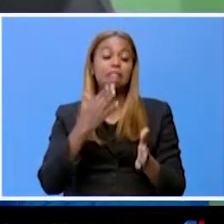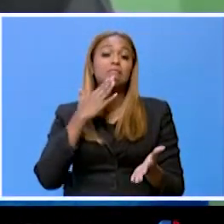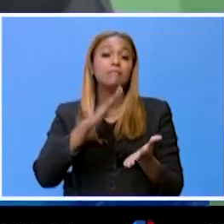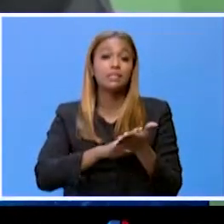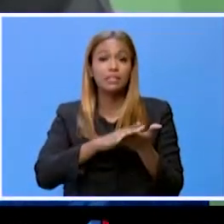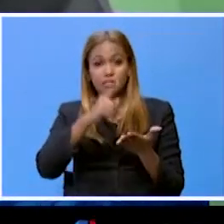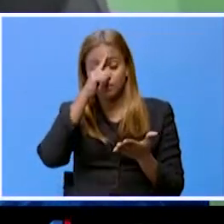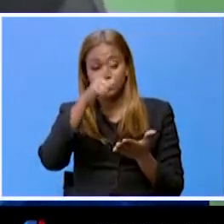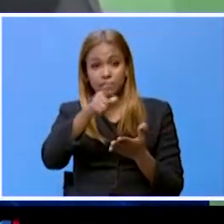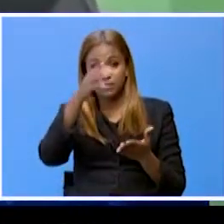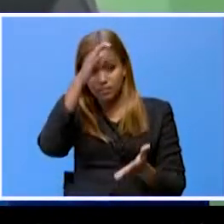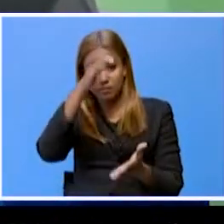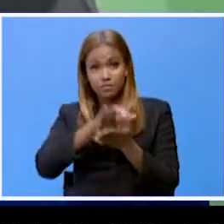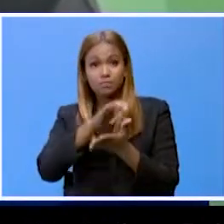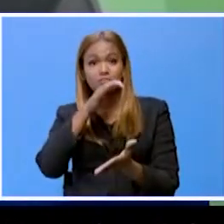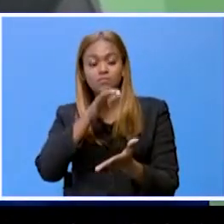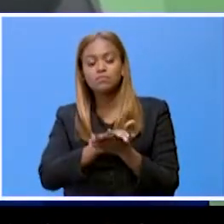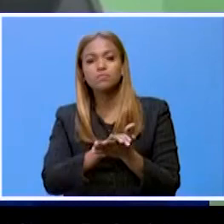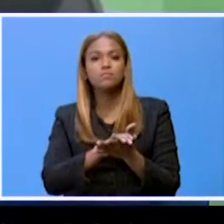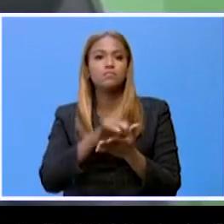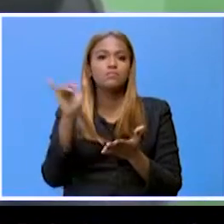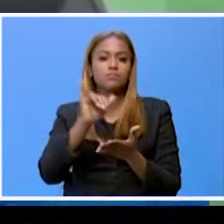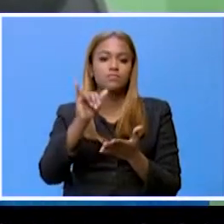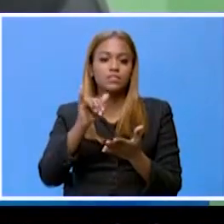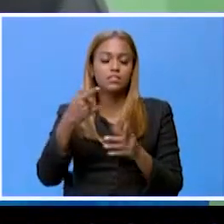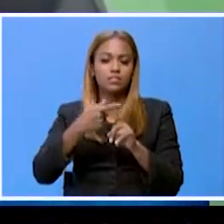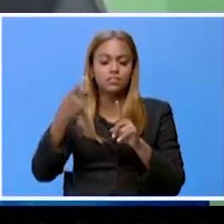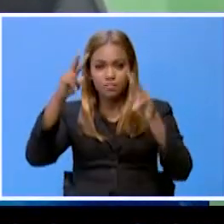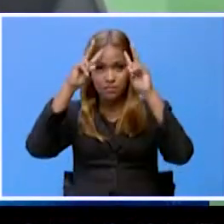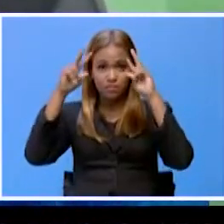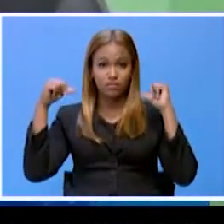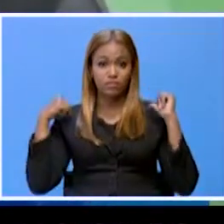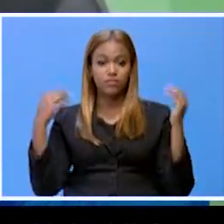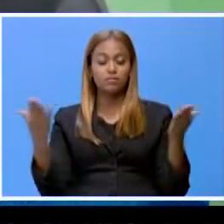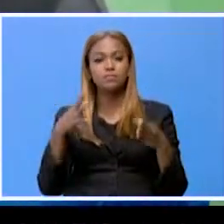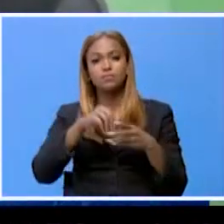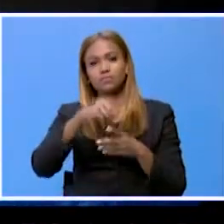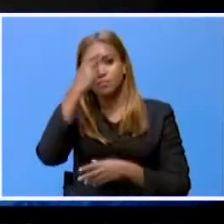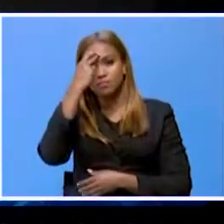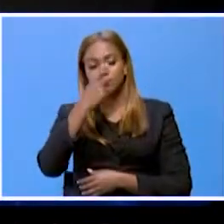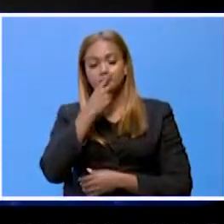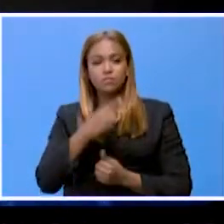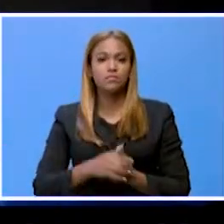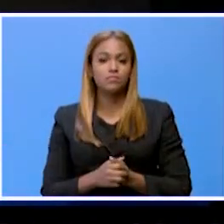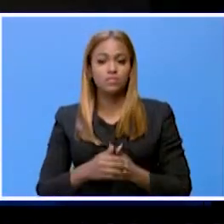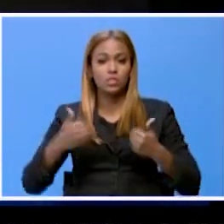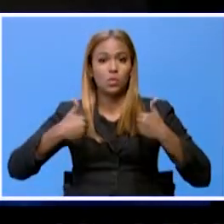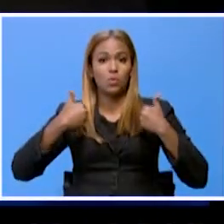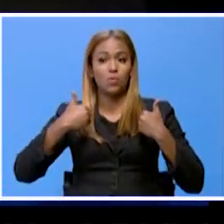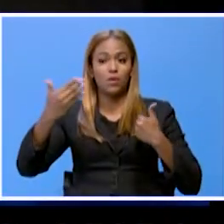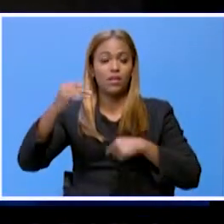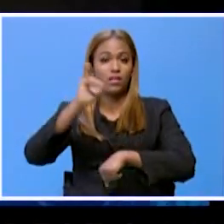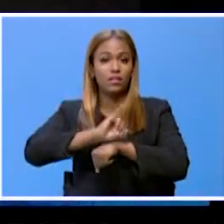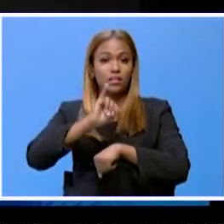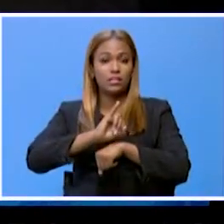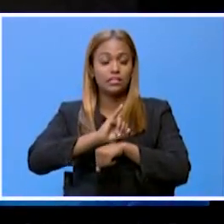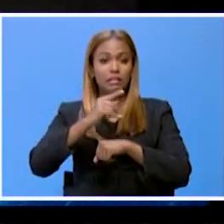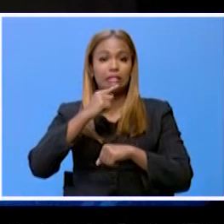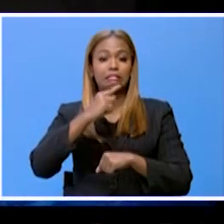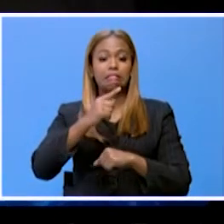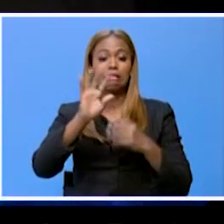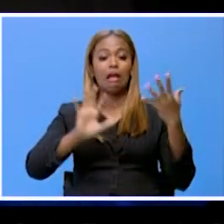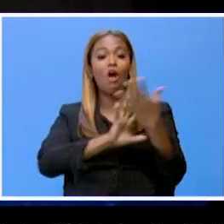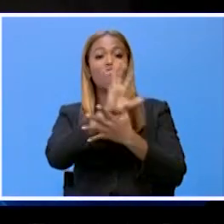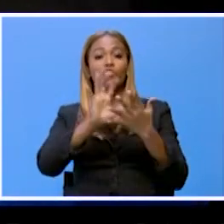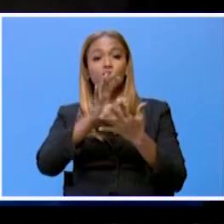a los esposos en Villa Altagracia, aquí en República Dominicana. Los jóvenes pastores que supuestamente fueron confundidos